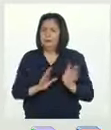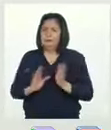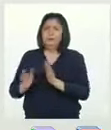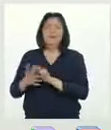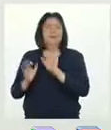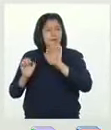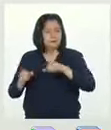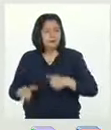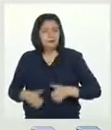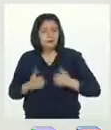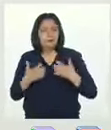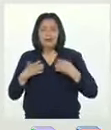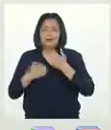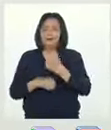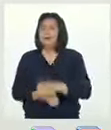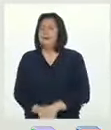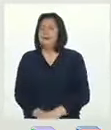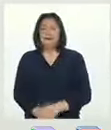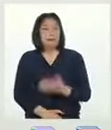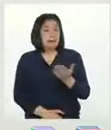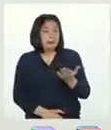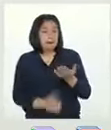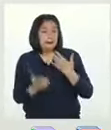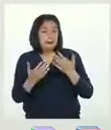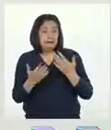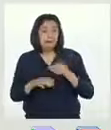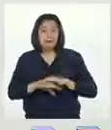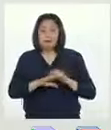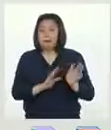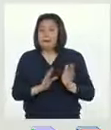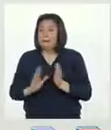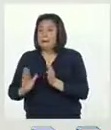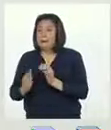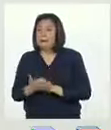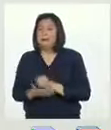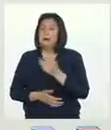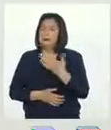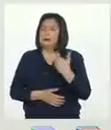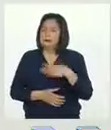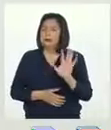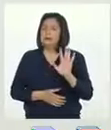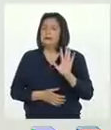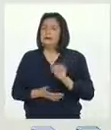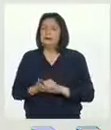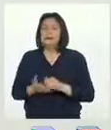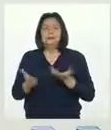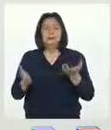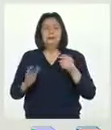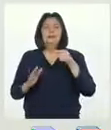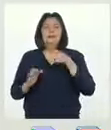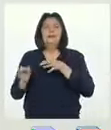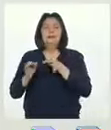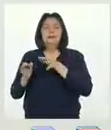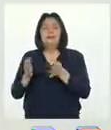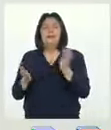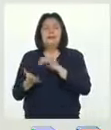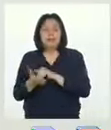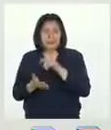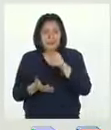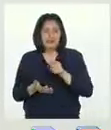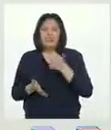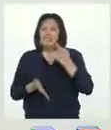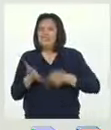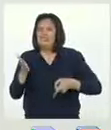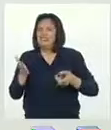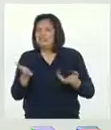para una vida saludable. Y hablando del plan de acción, ha llegado la hora de profundizar sobre él, definiendo